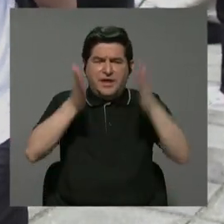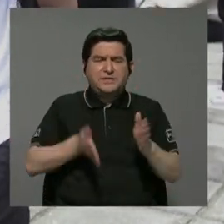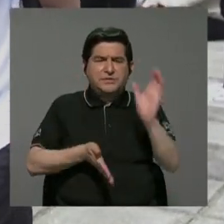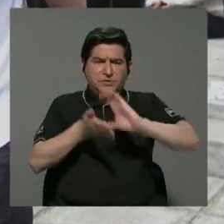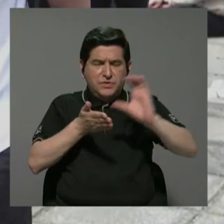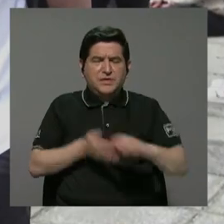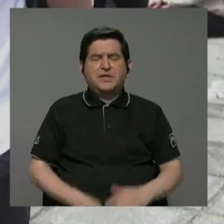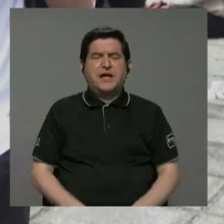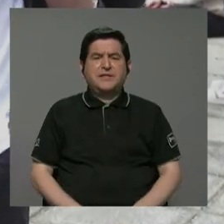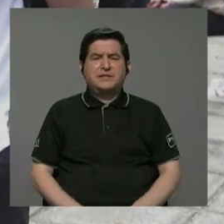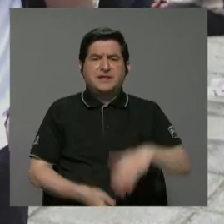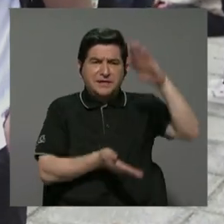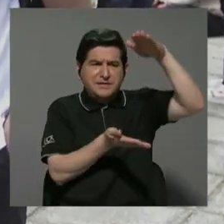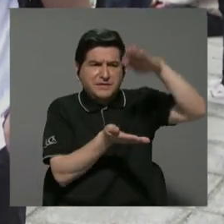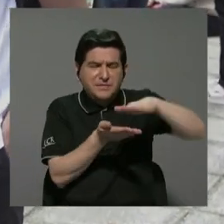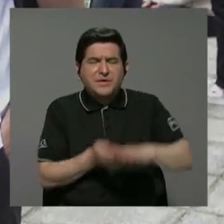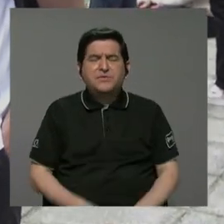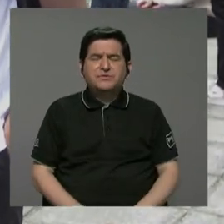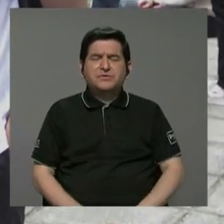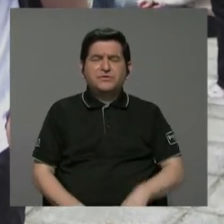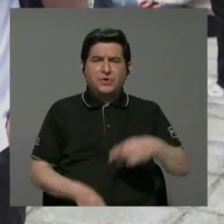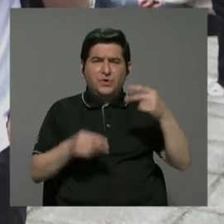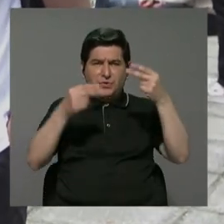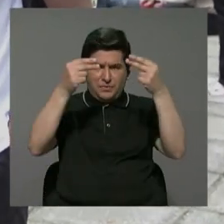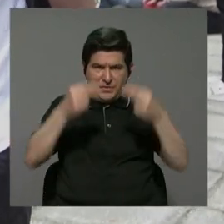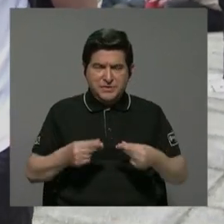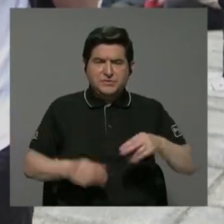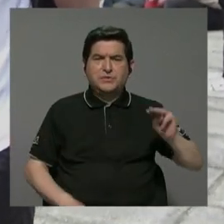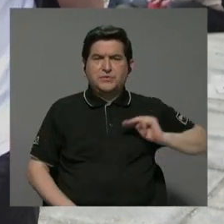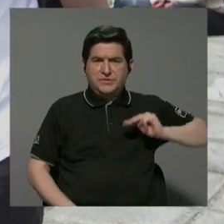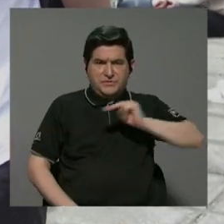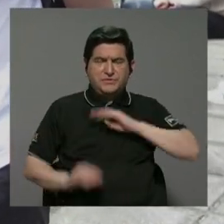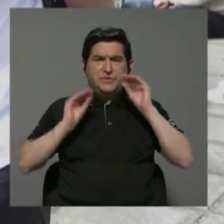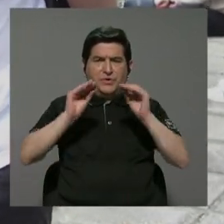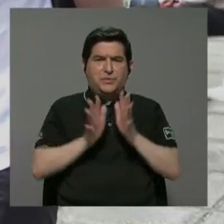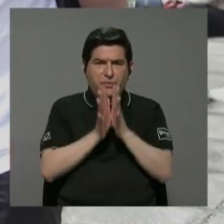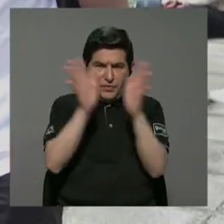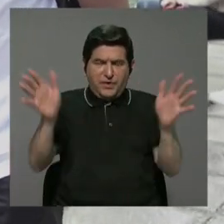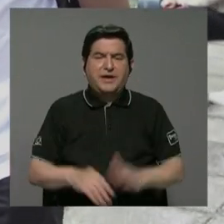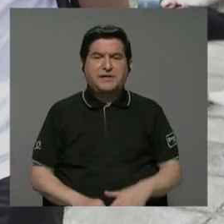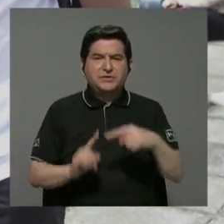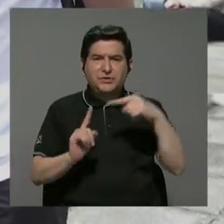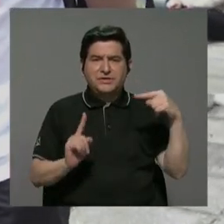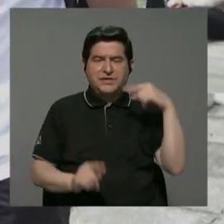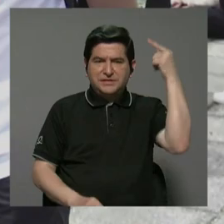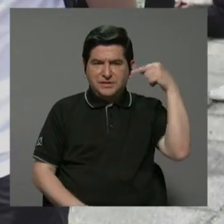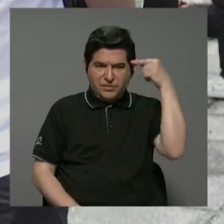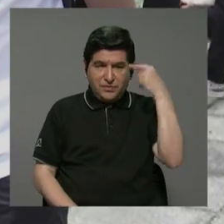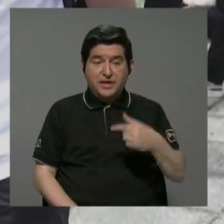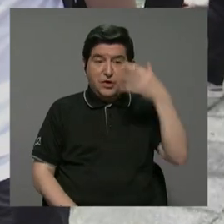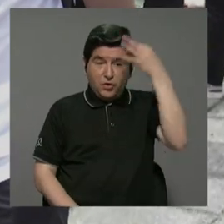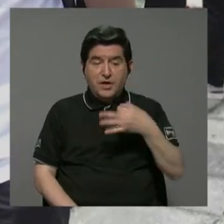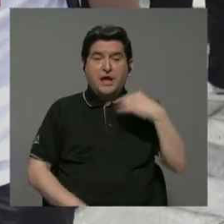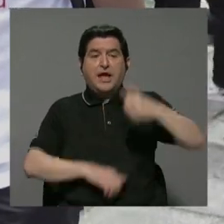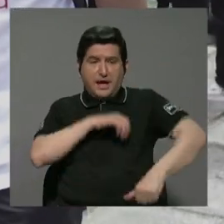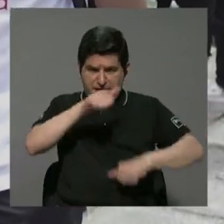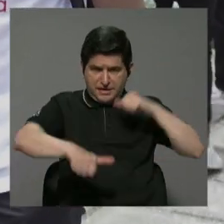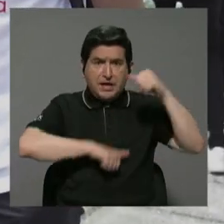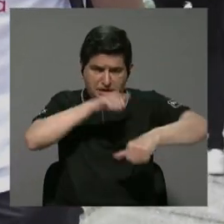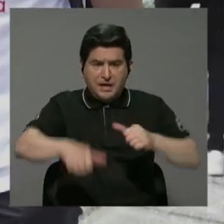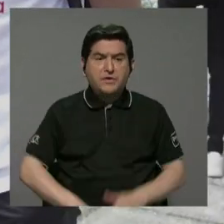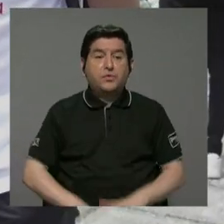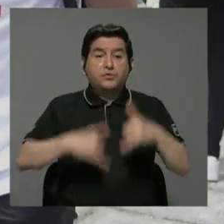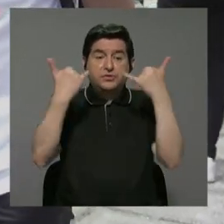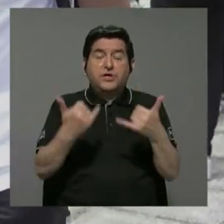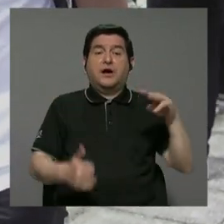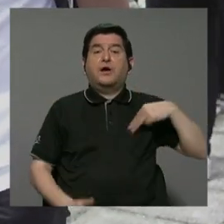acciones del gobierno en el recorte del presupuesto del MEP? Bueno, desde MEDSE creemos que el movimiento debería luchar porque ahorita